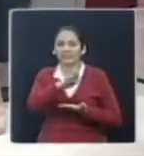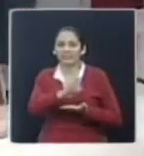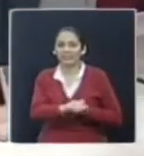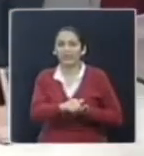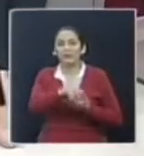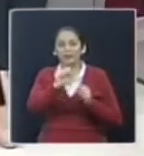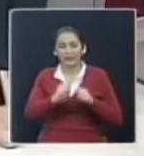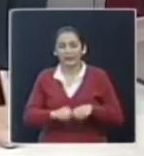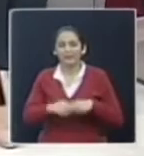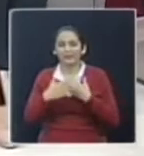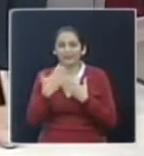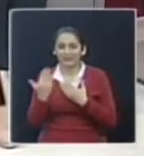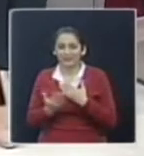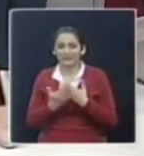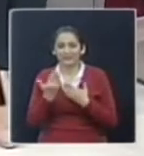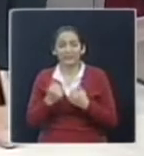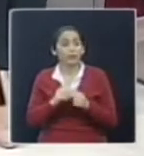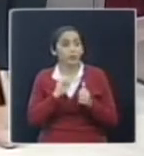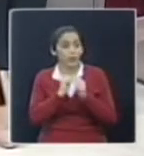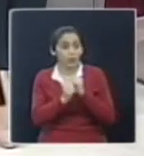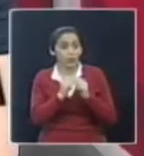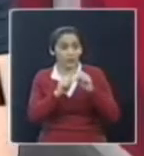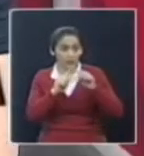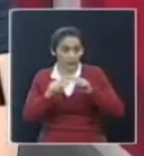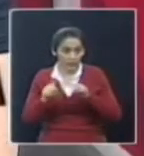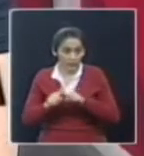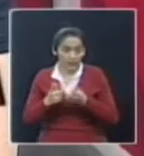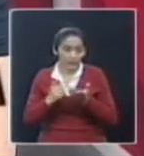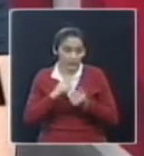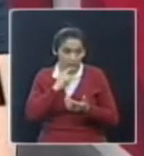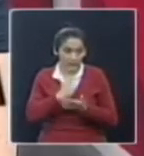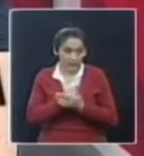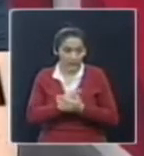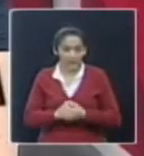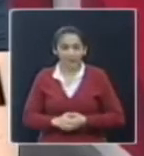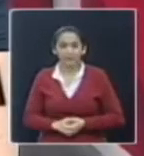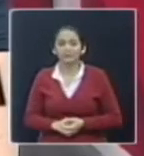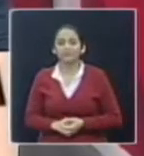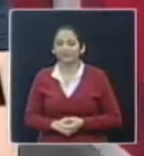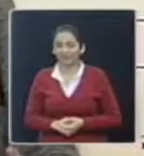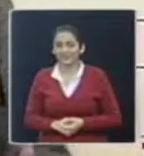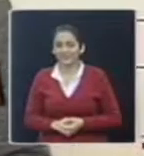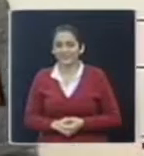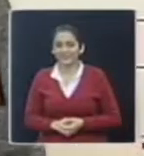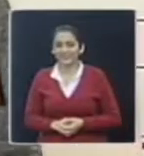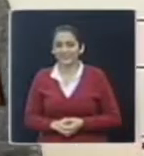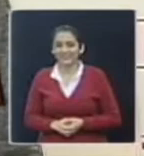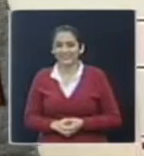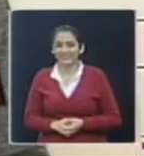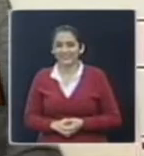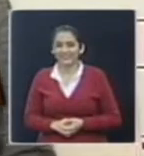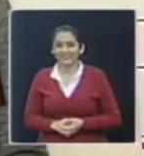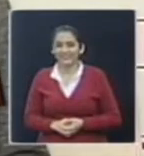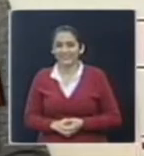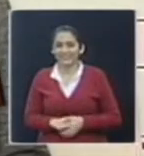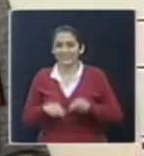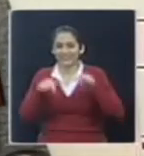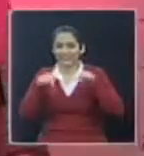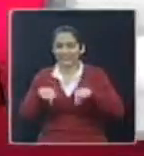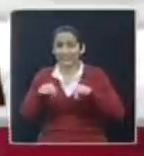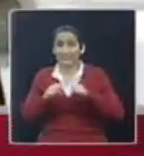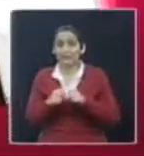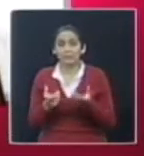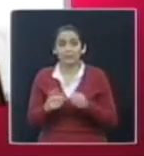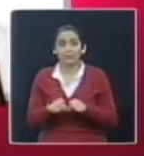tipos para deportes varios, ¿verdad? Que se practican en las escuelas y en los colegios. Sí, nosotros ofrecemos